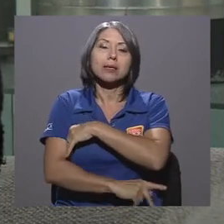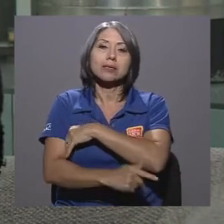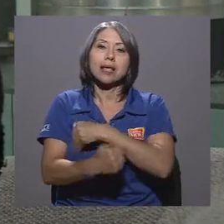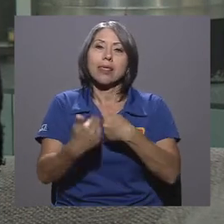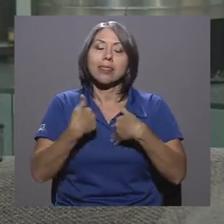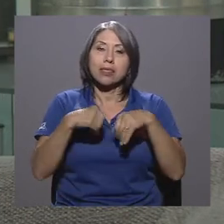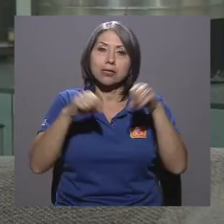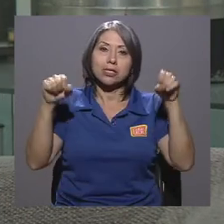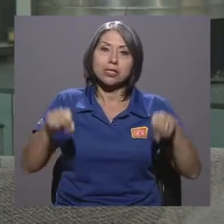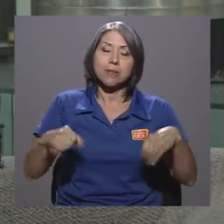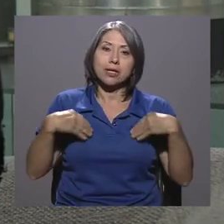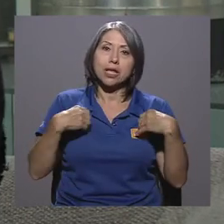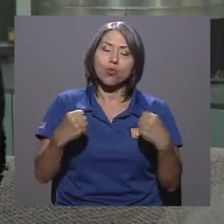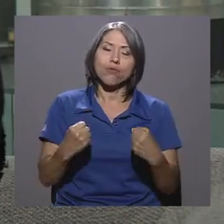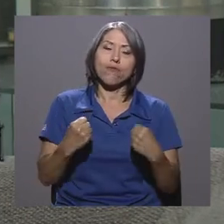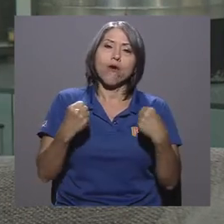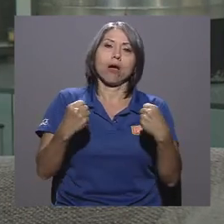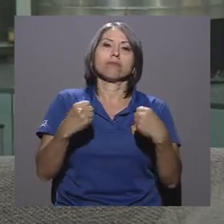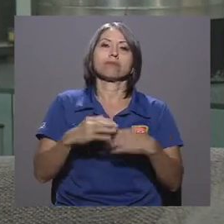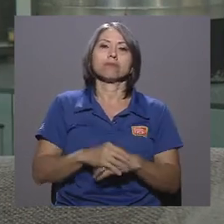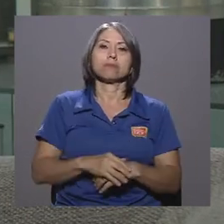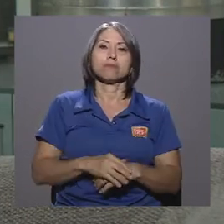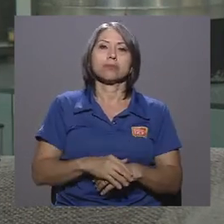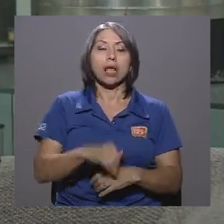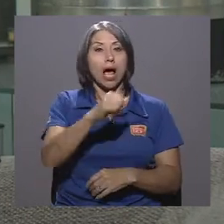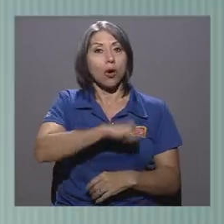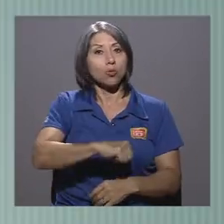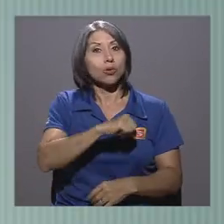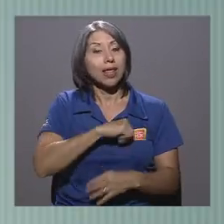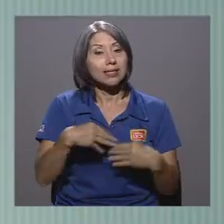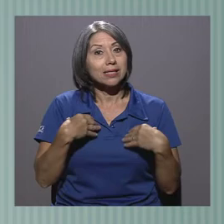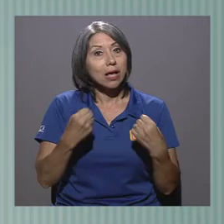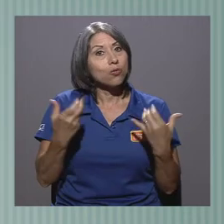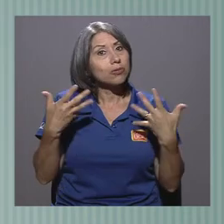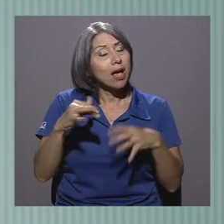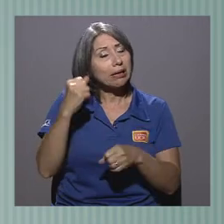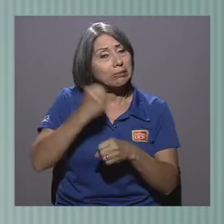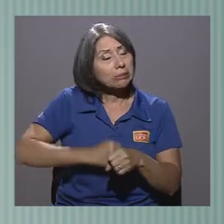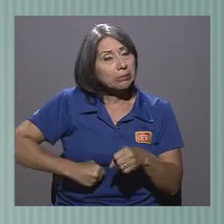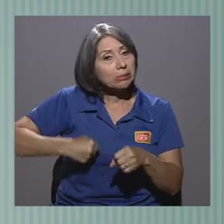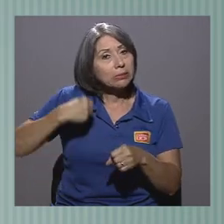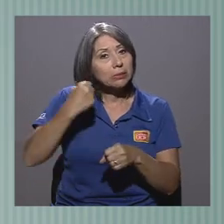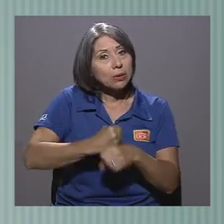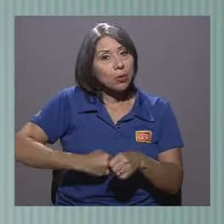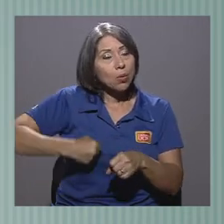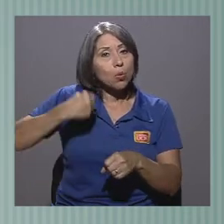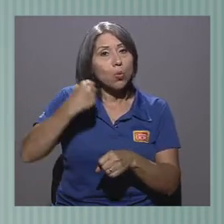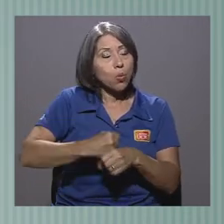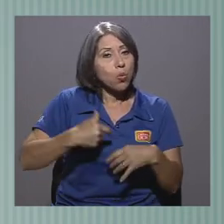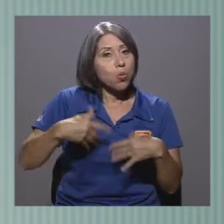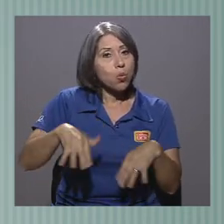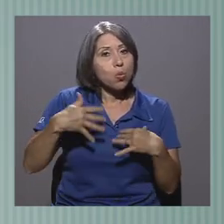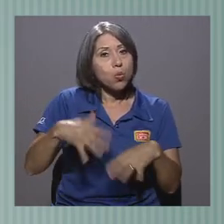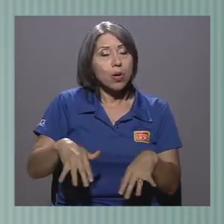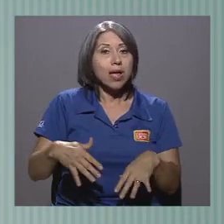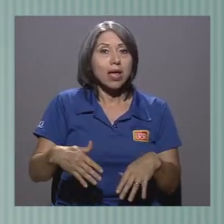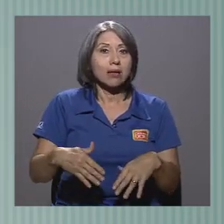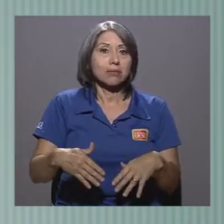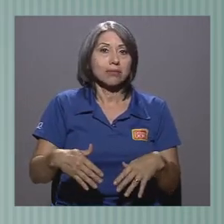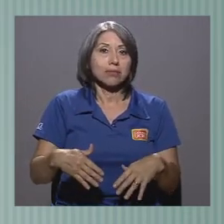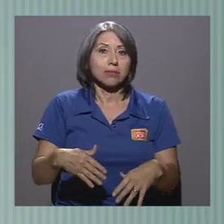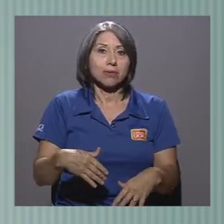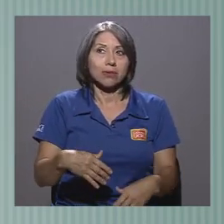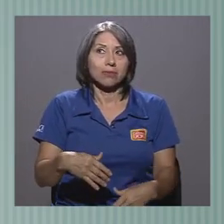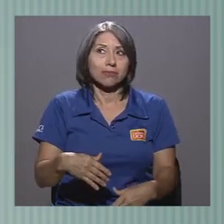un sistema de salud sólido, que las autoridades de salud están trabajando arduamente y tienen, no voy a